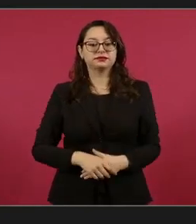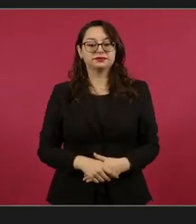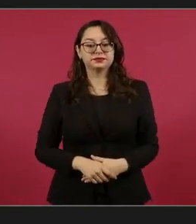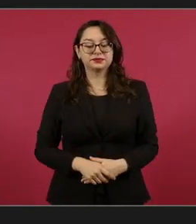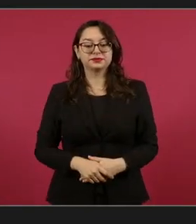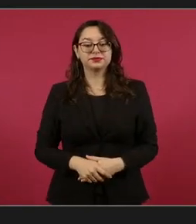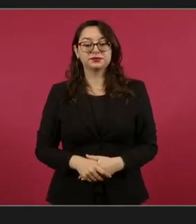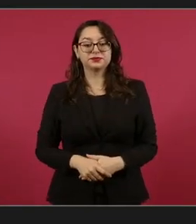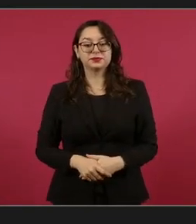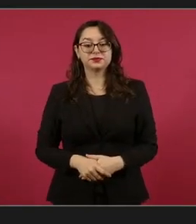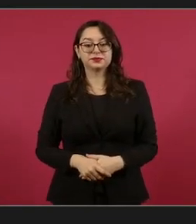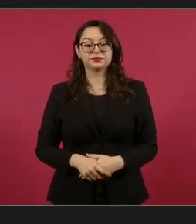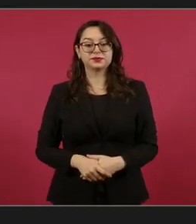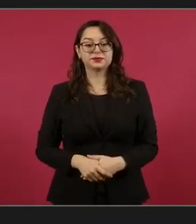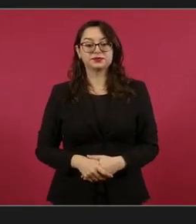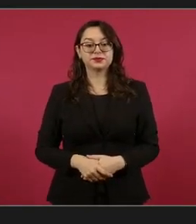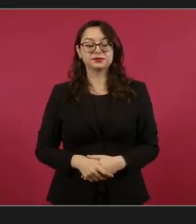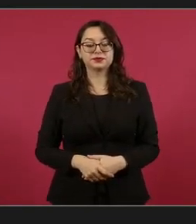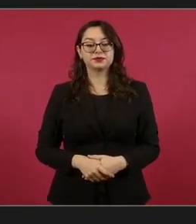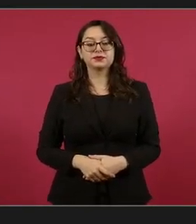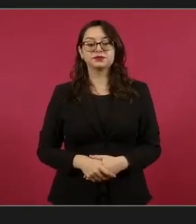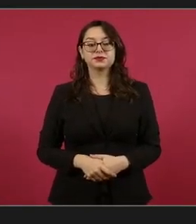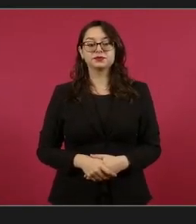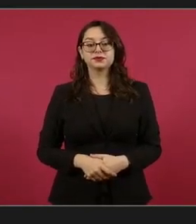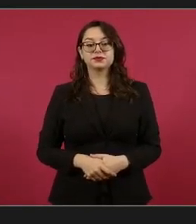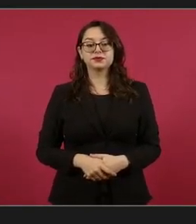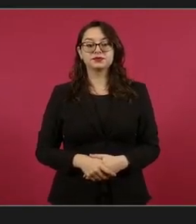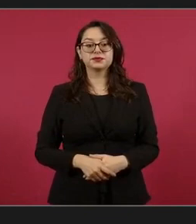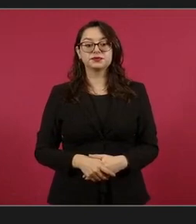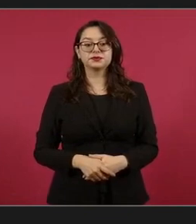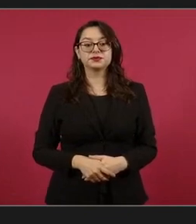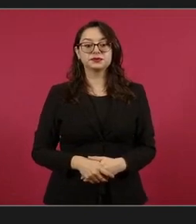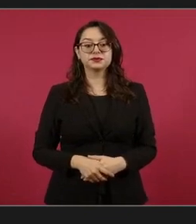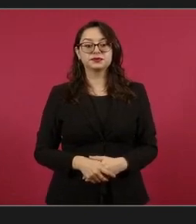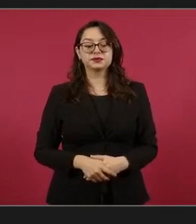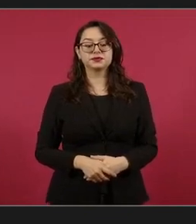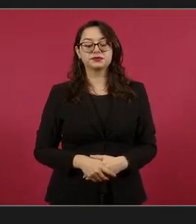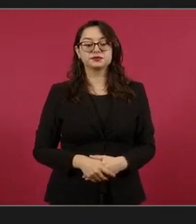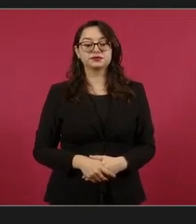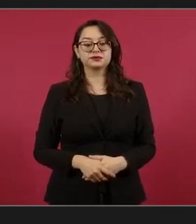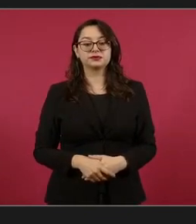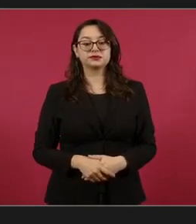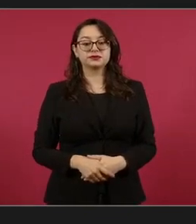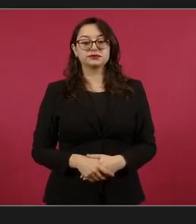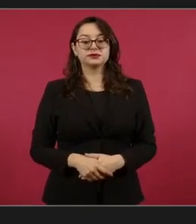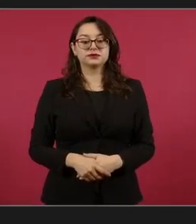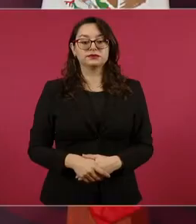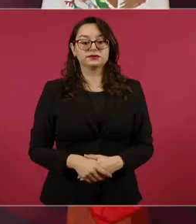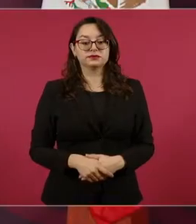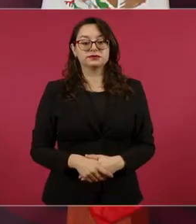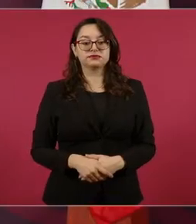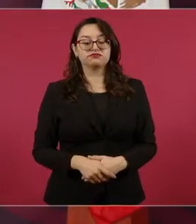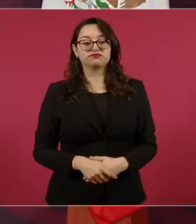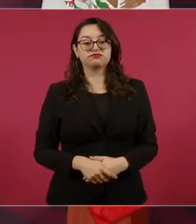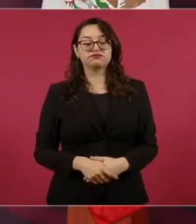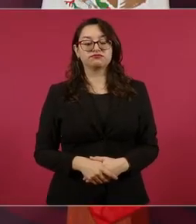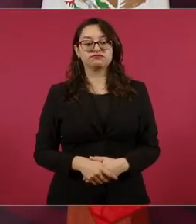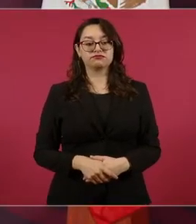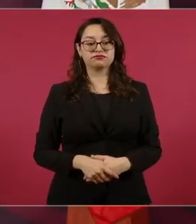tenit y bueno lo decíamos hace unos días más en esta